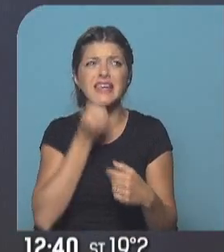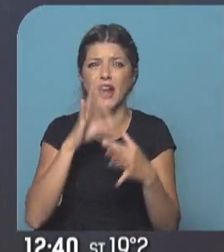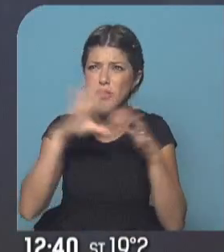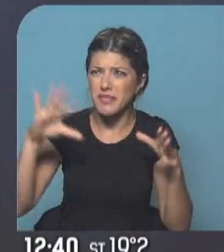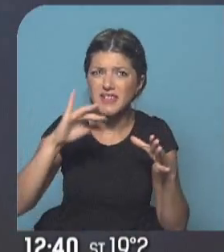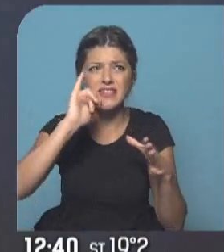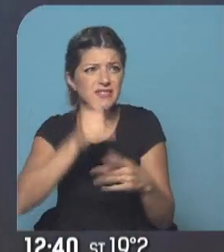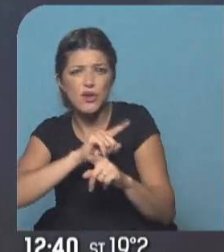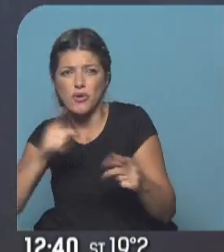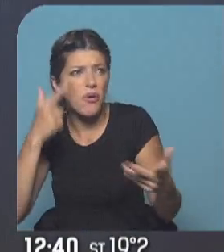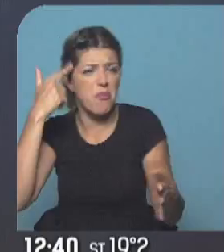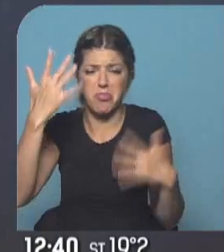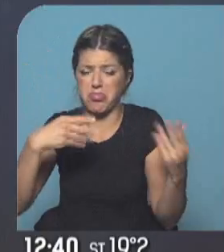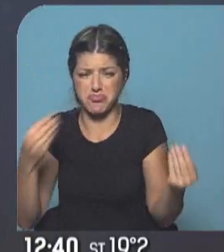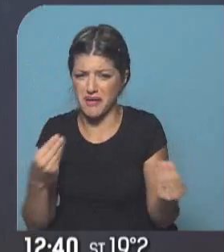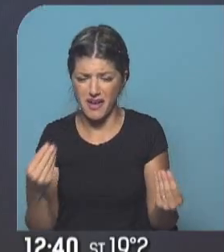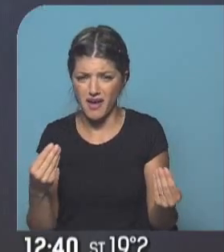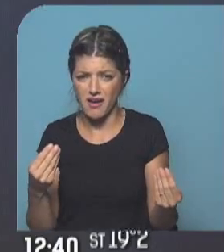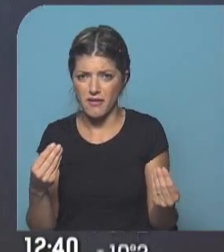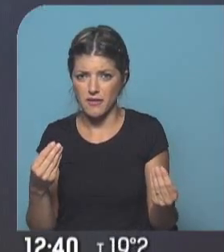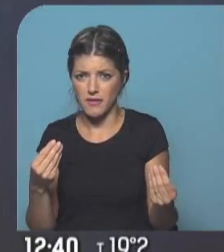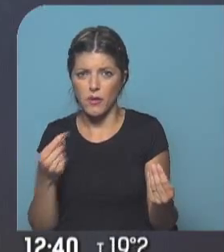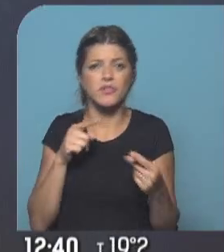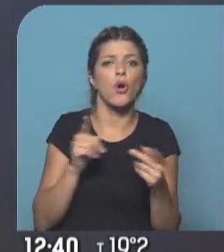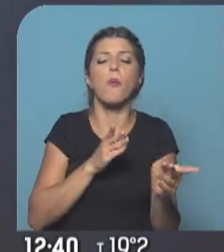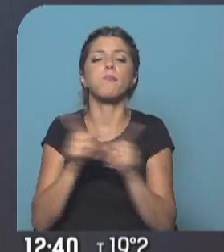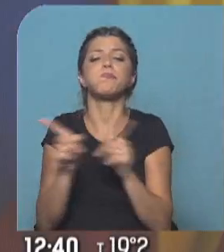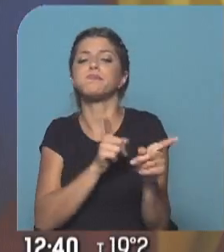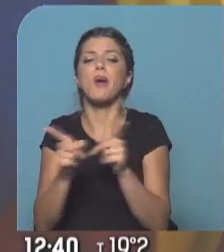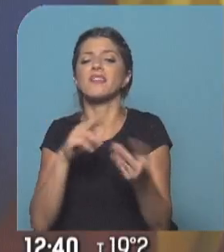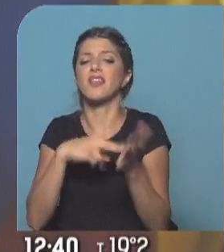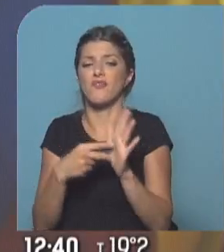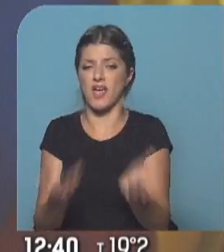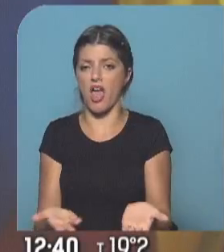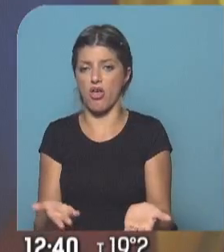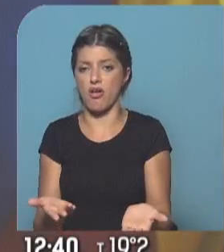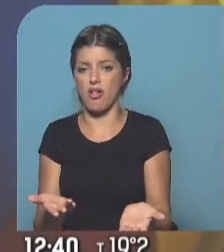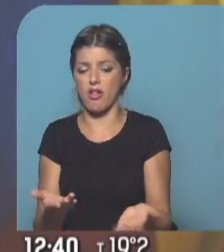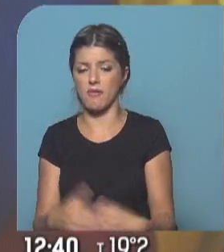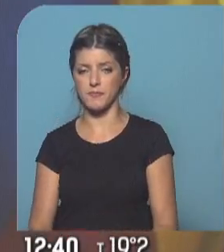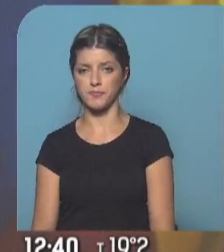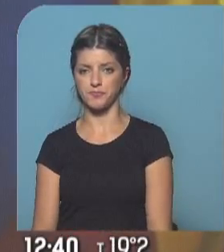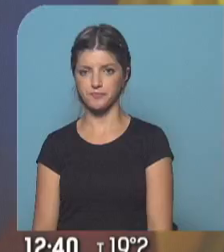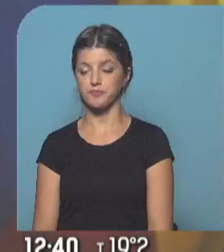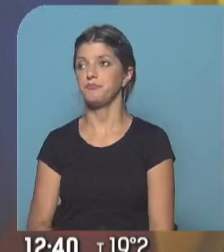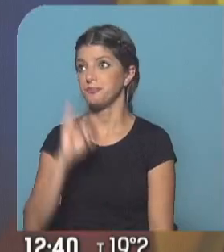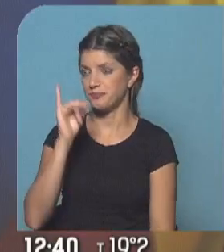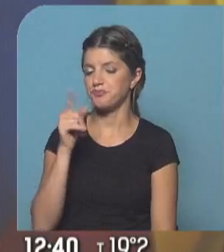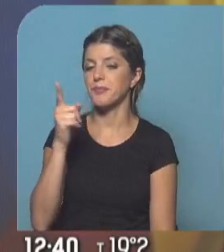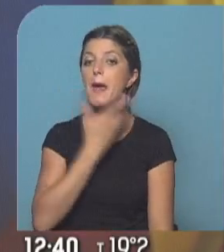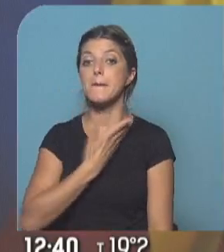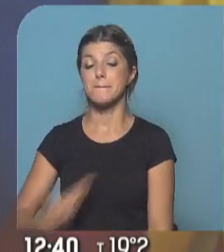independencia? ¿No declaró la independencia? ¿Cuál es este juego de la ambigüedad? Sí, efectivamente, Inde, porque bueno, es de hecho lo que le preguntó Rajoy